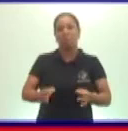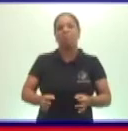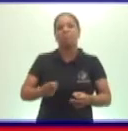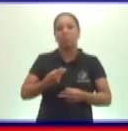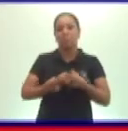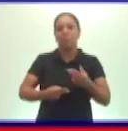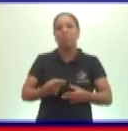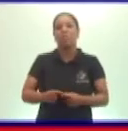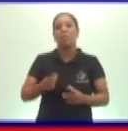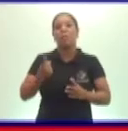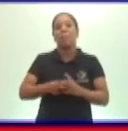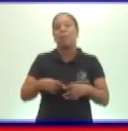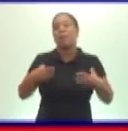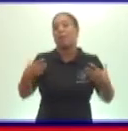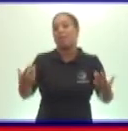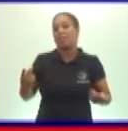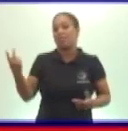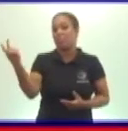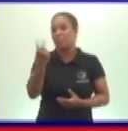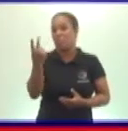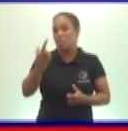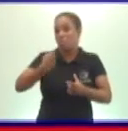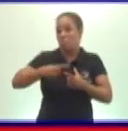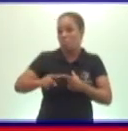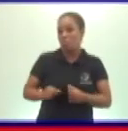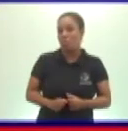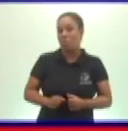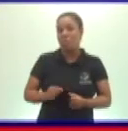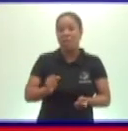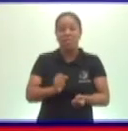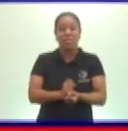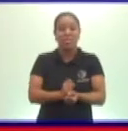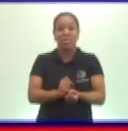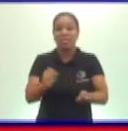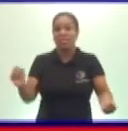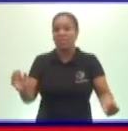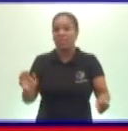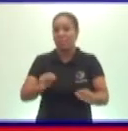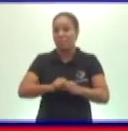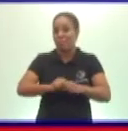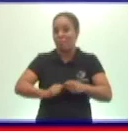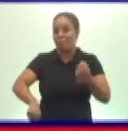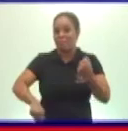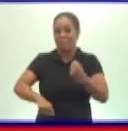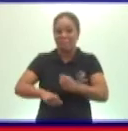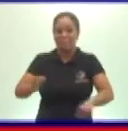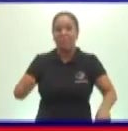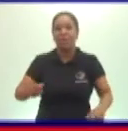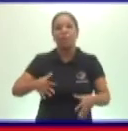qué? Para dos elementos: para desarmar ideológicamente y para